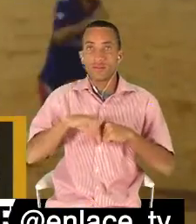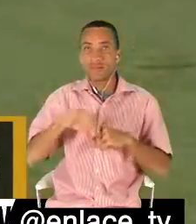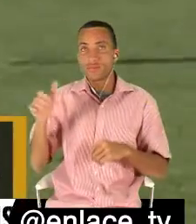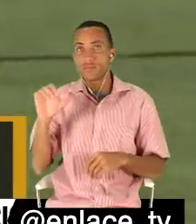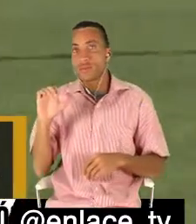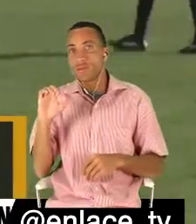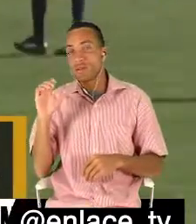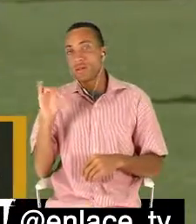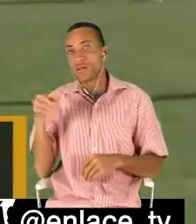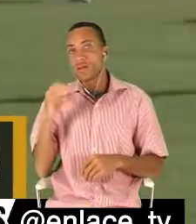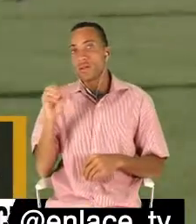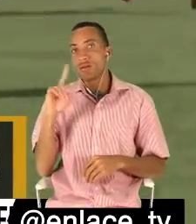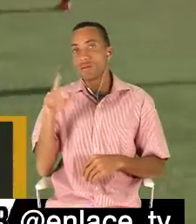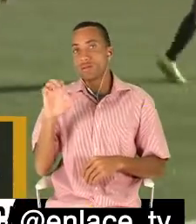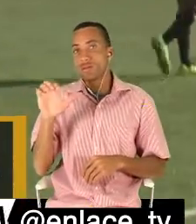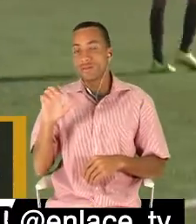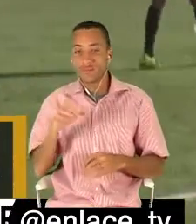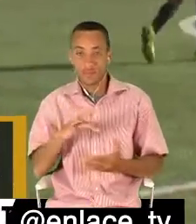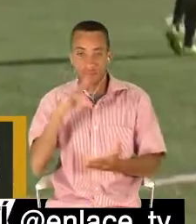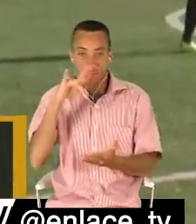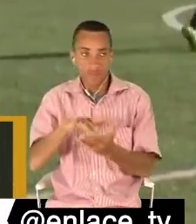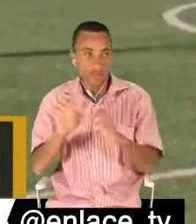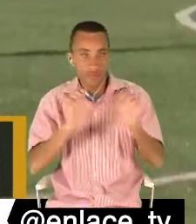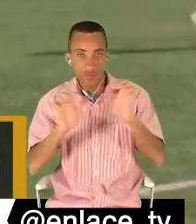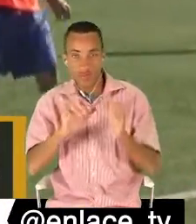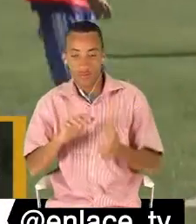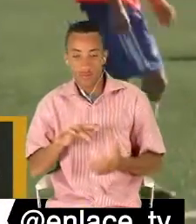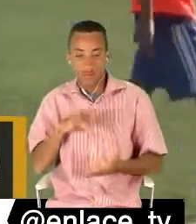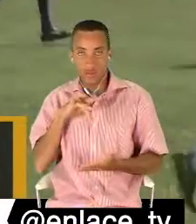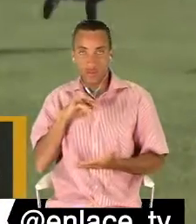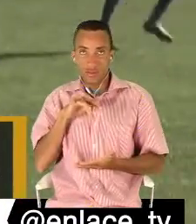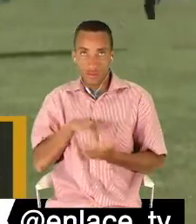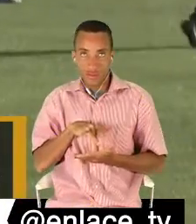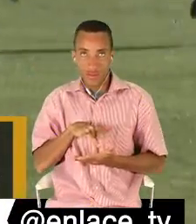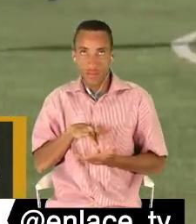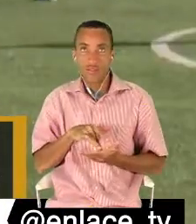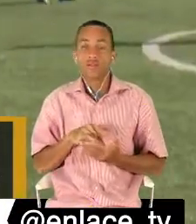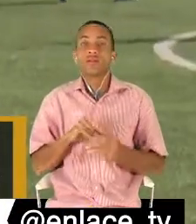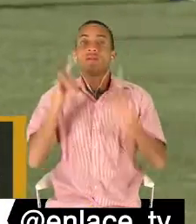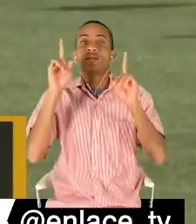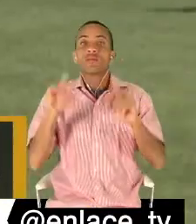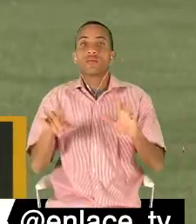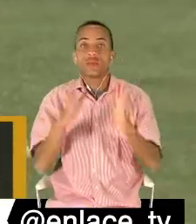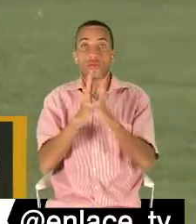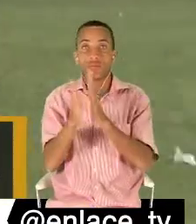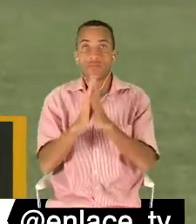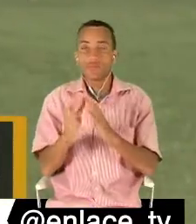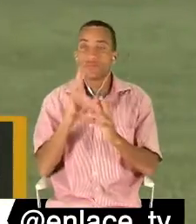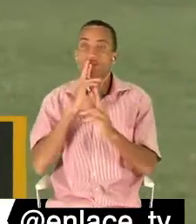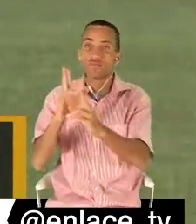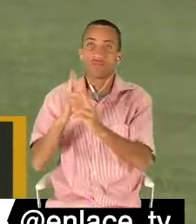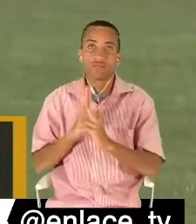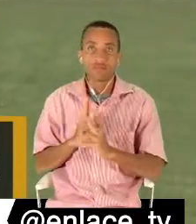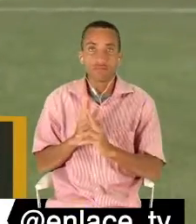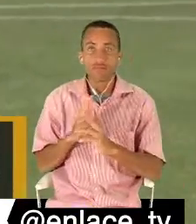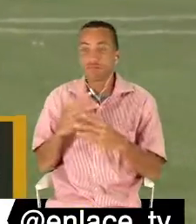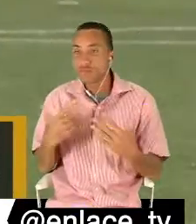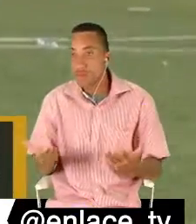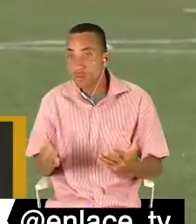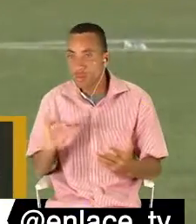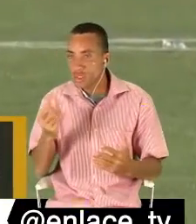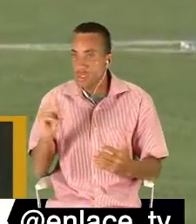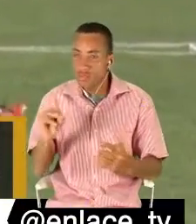central. Hoy de 3:00 a 6:00 p.m. finalizará su última preparación y quedarán a la espera del resultado final que otorgue la Liga Santanderiana de